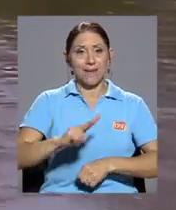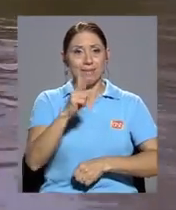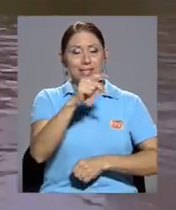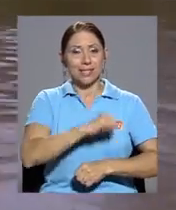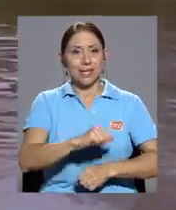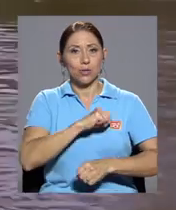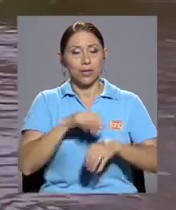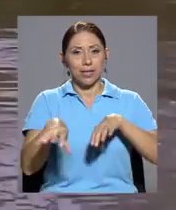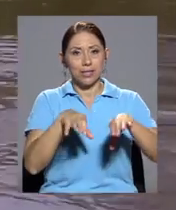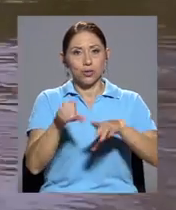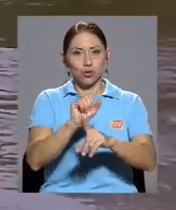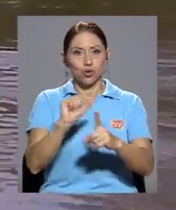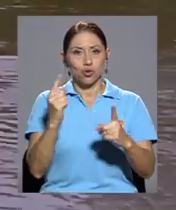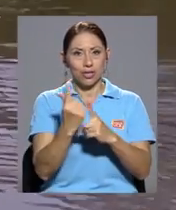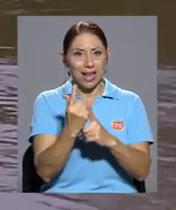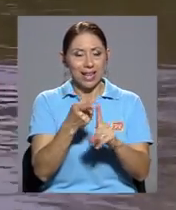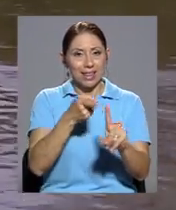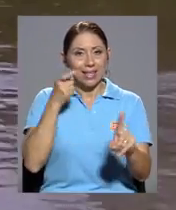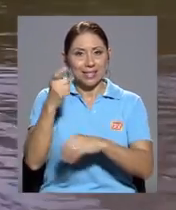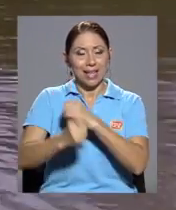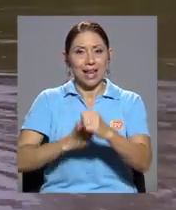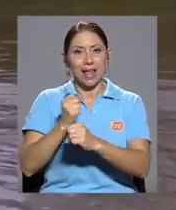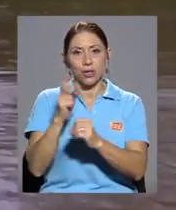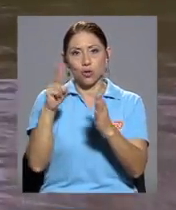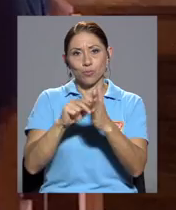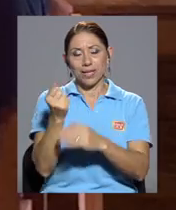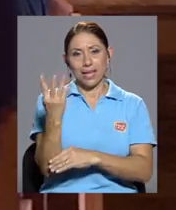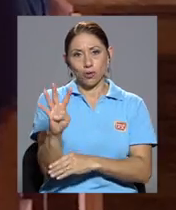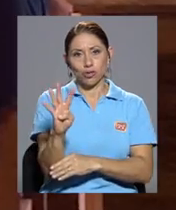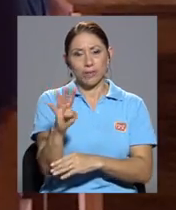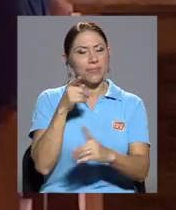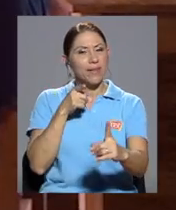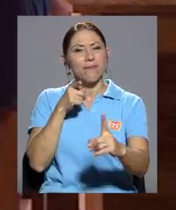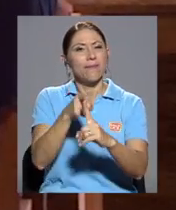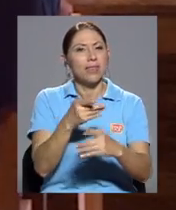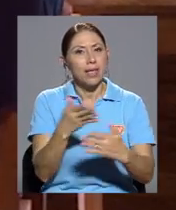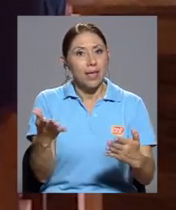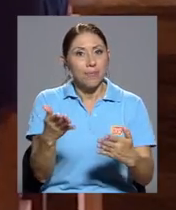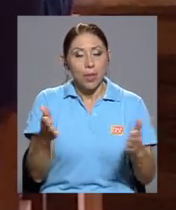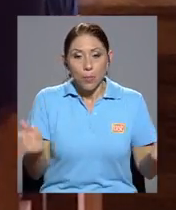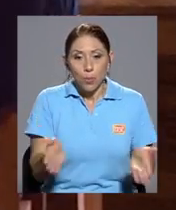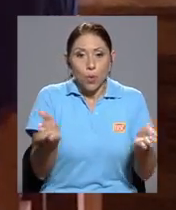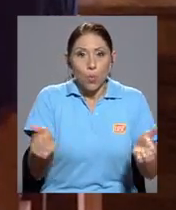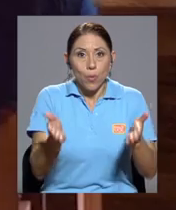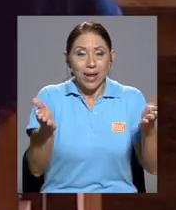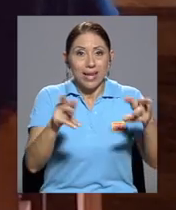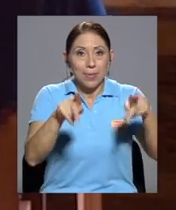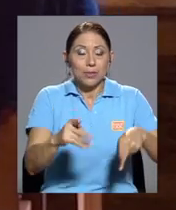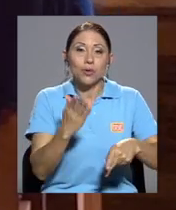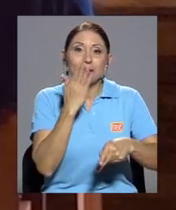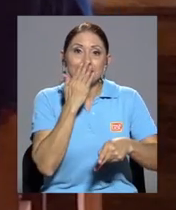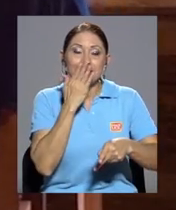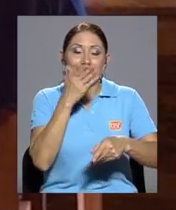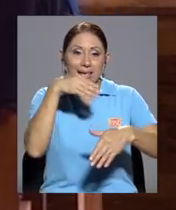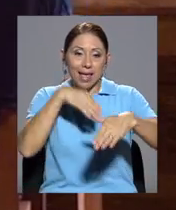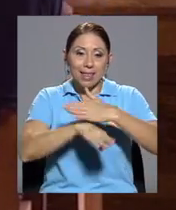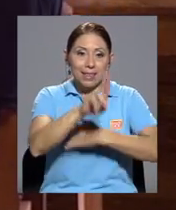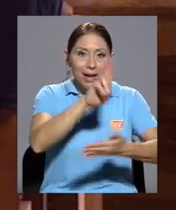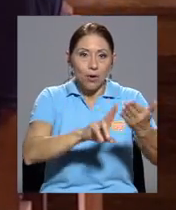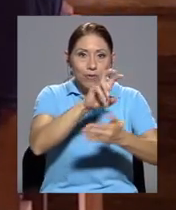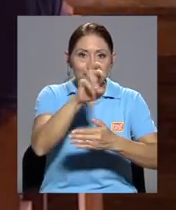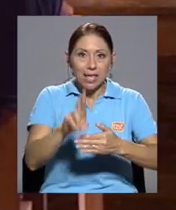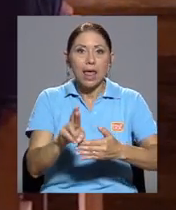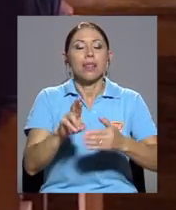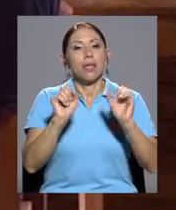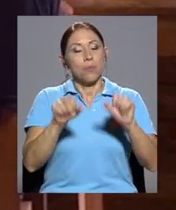vicerrectoría de acción social desde el 2014 con el fin de promover el ingreso y de asegurar la permanencia de estudiantes